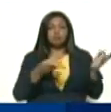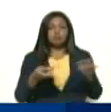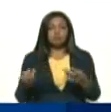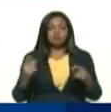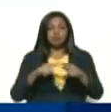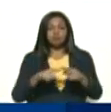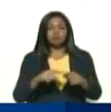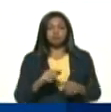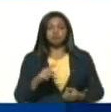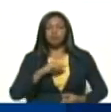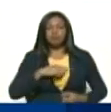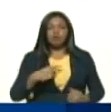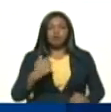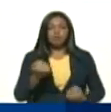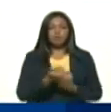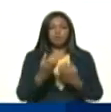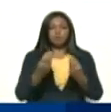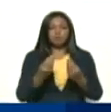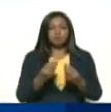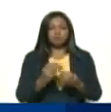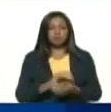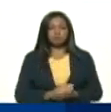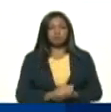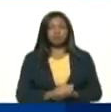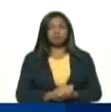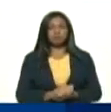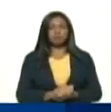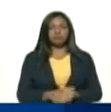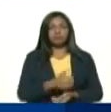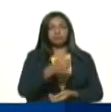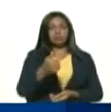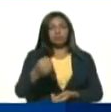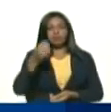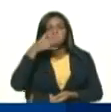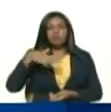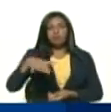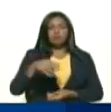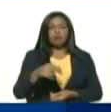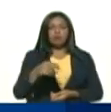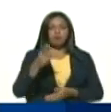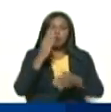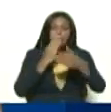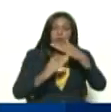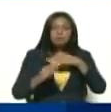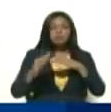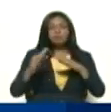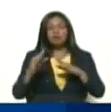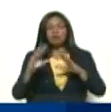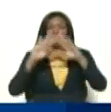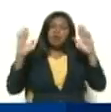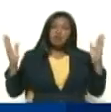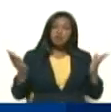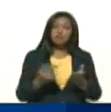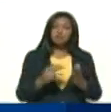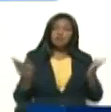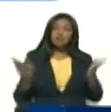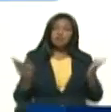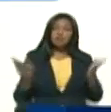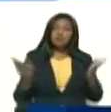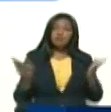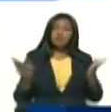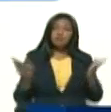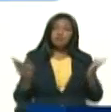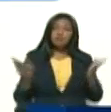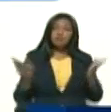a que nos solidaricemos con el pequeño, con los pueblos humildes del mundo, con los excluidos, en esa misma medida, en